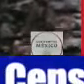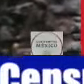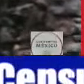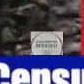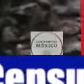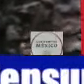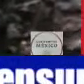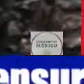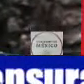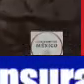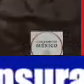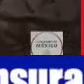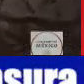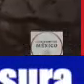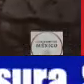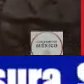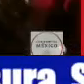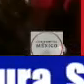disfrute